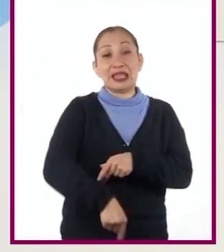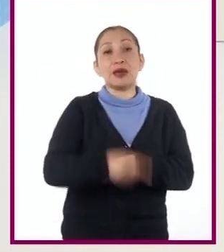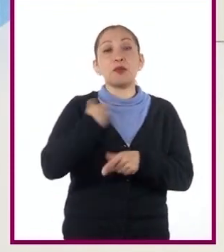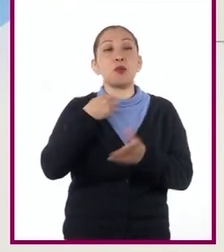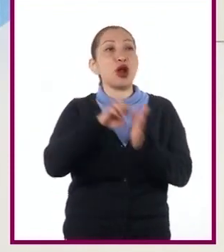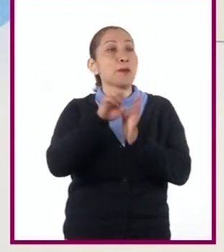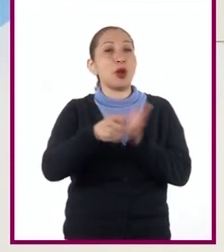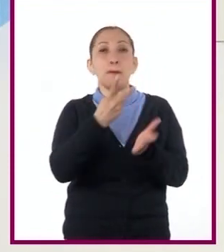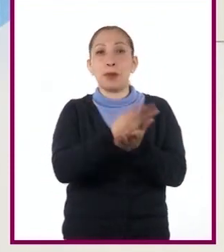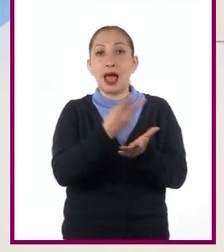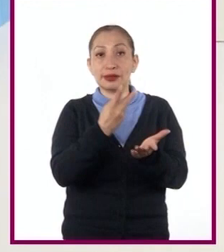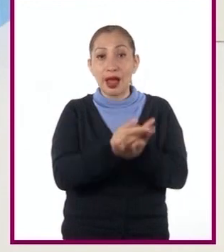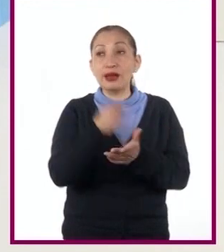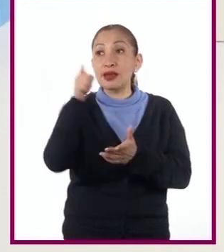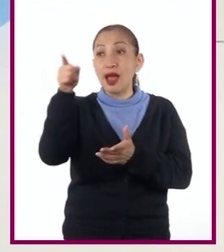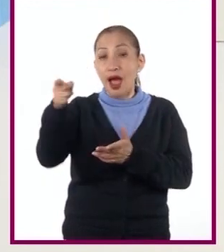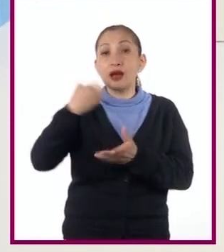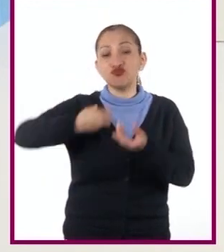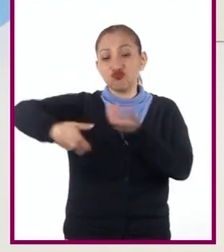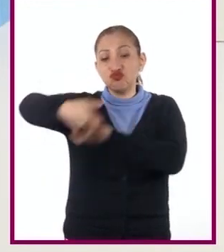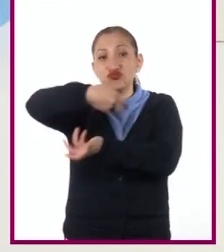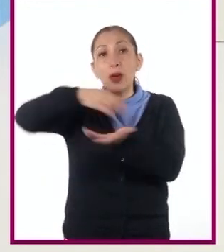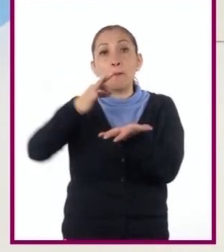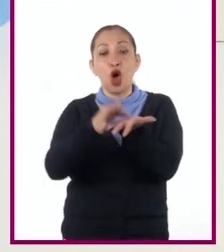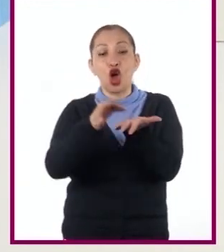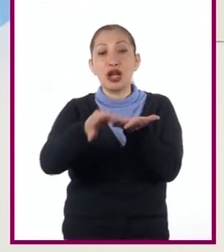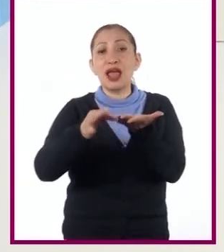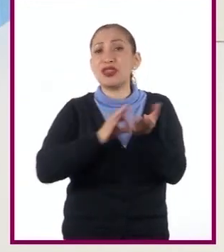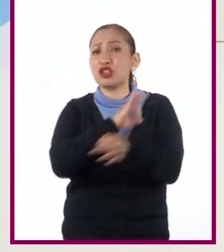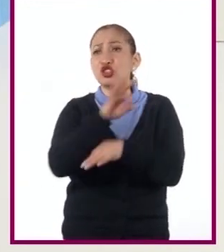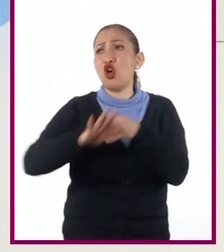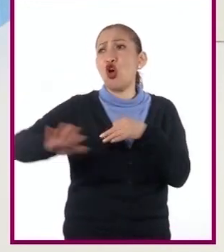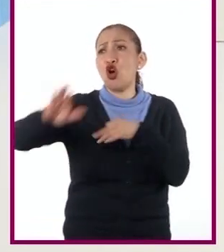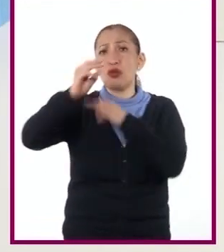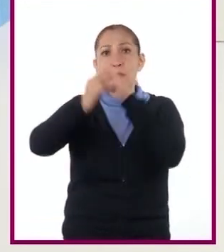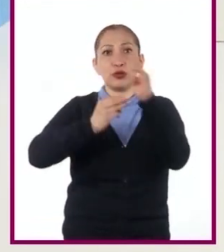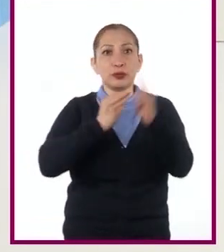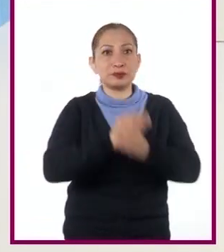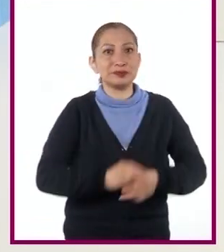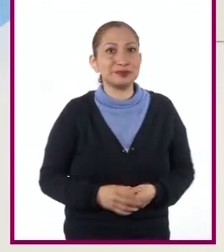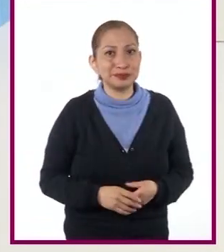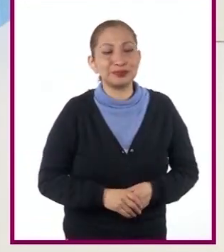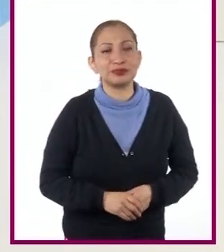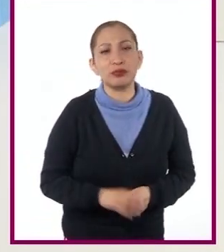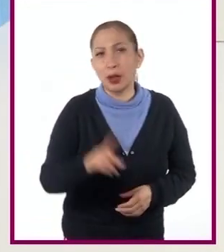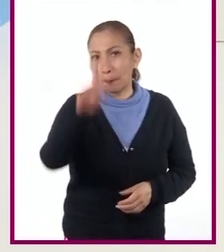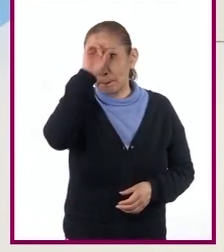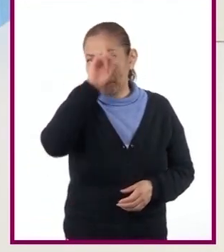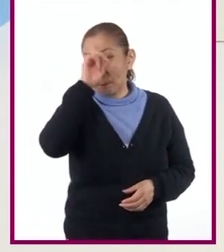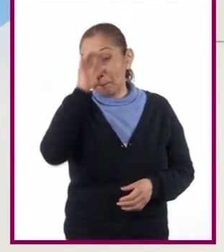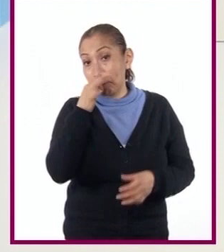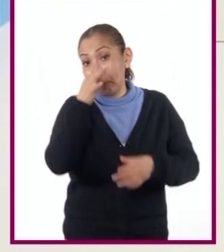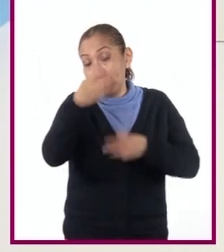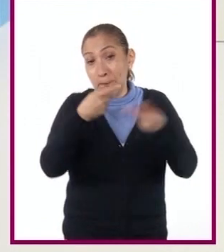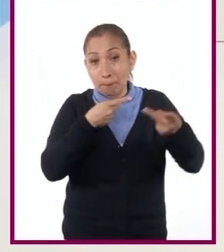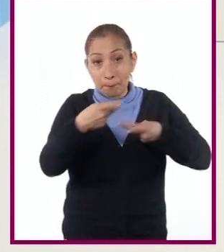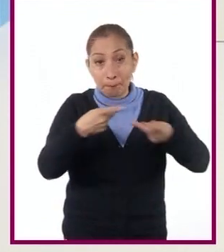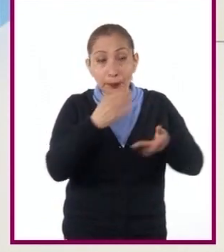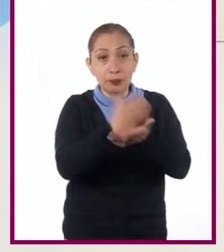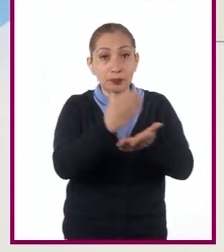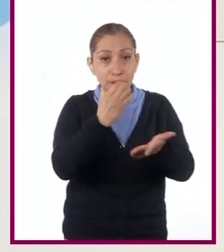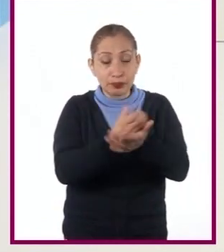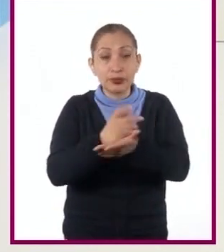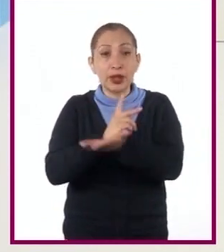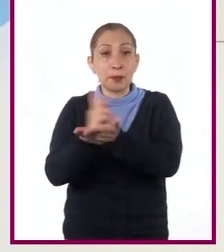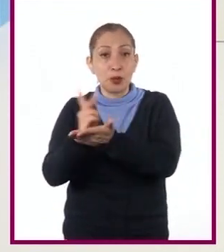la plata, que alimentaba la circulación de moneda en todo el mundo. Les recomiendo que tengan a la mano una libreta